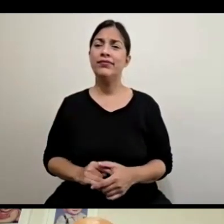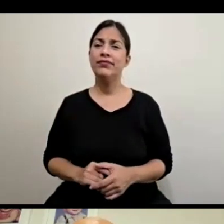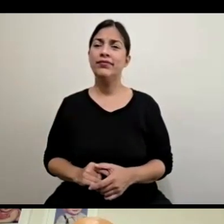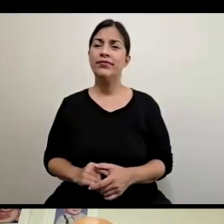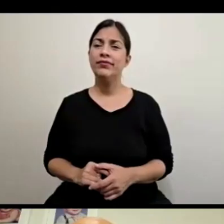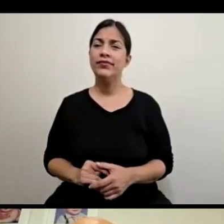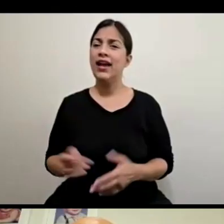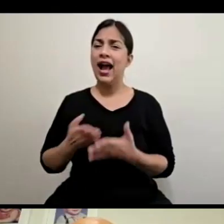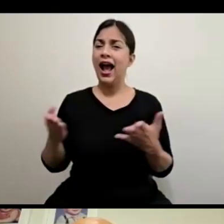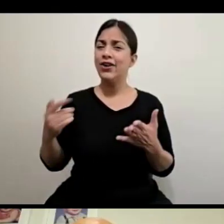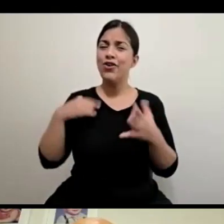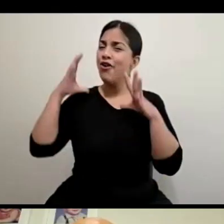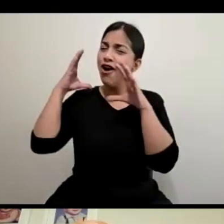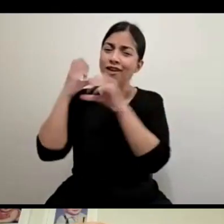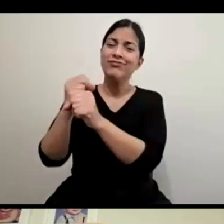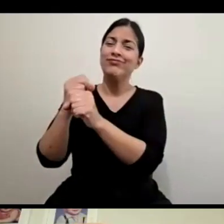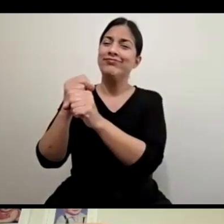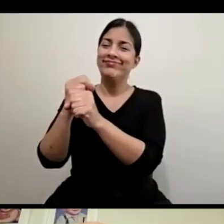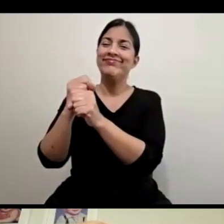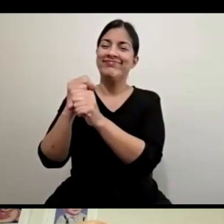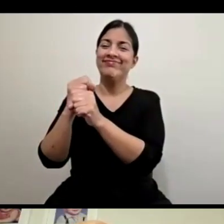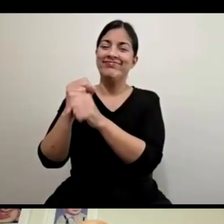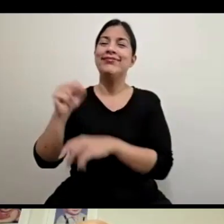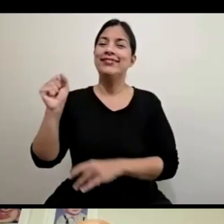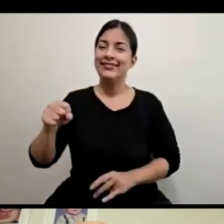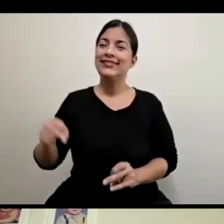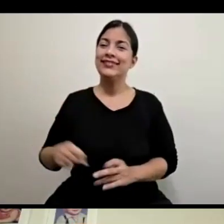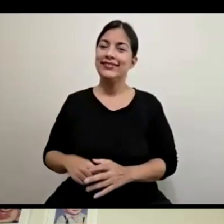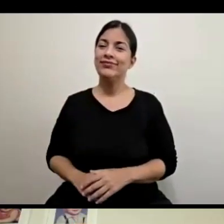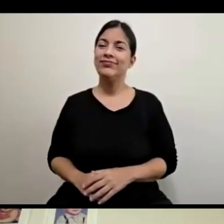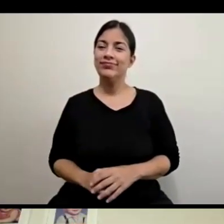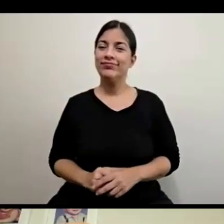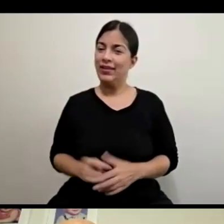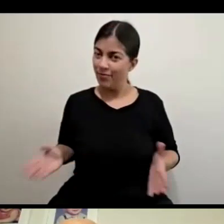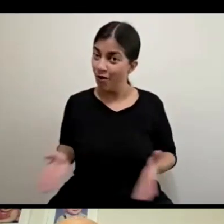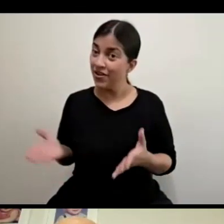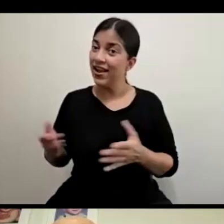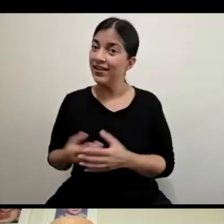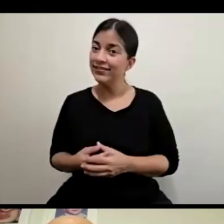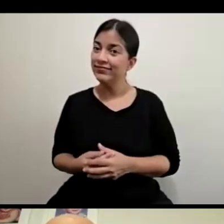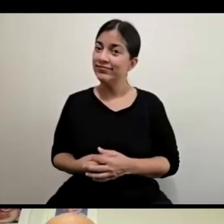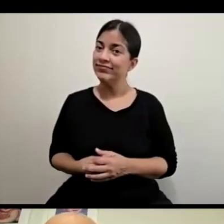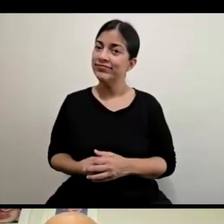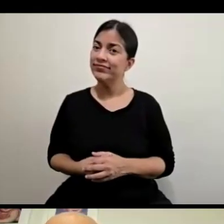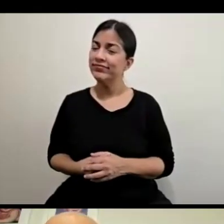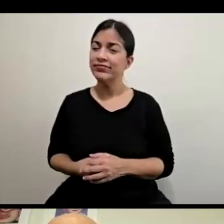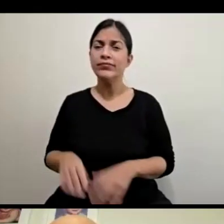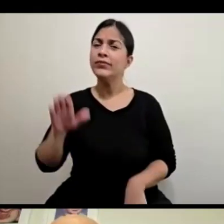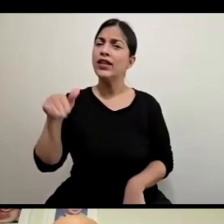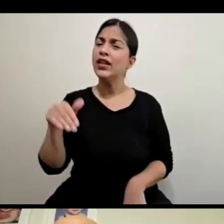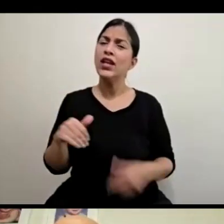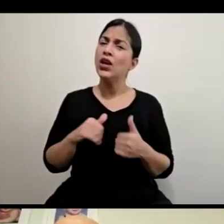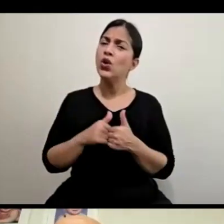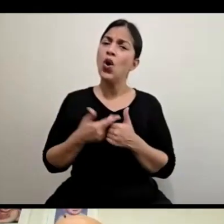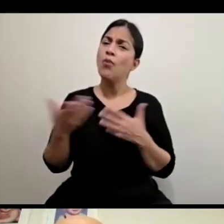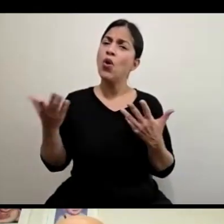había algo que me atraía, o sea, que me atraía. Pero uno no lo identificaba. ¿Y cómo fue